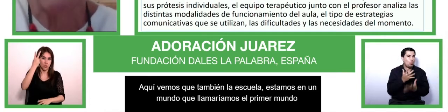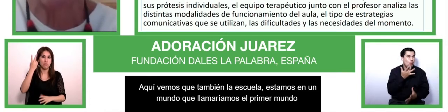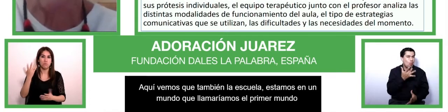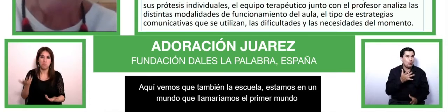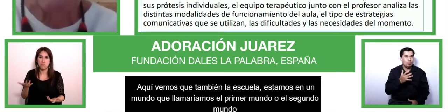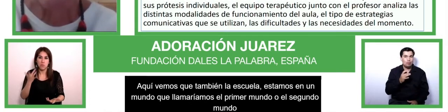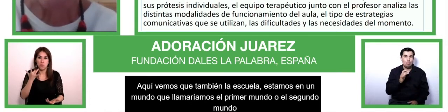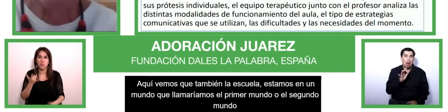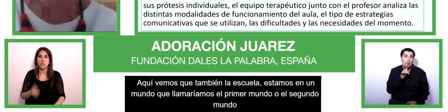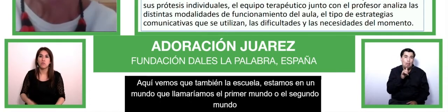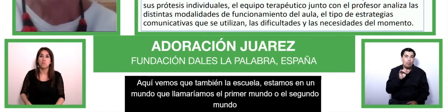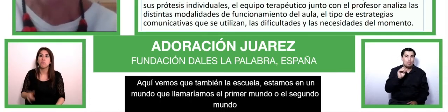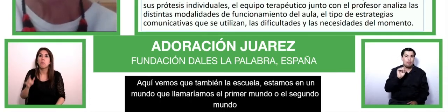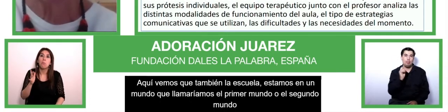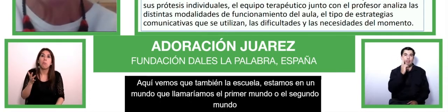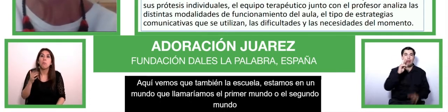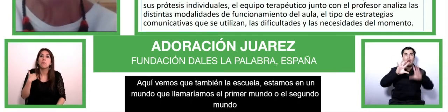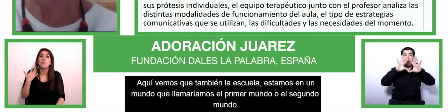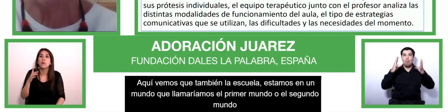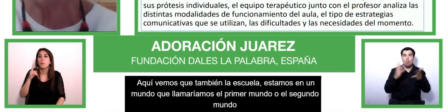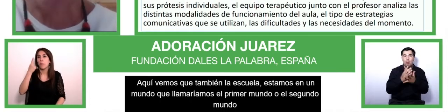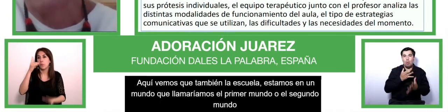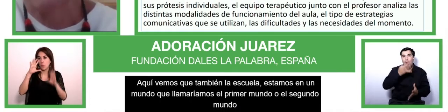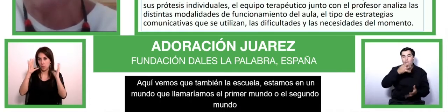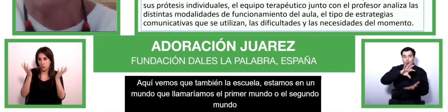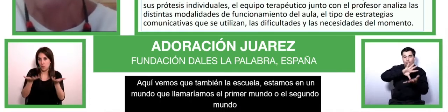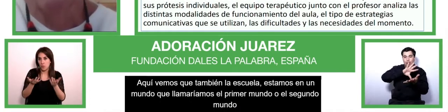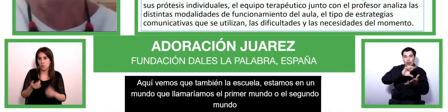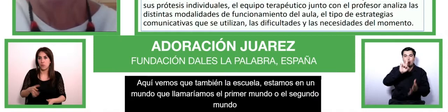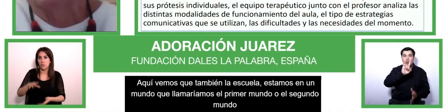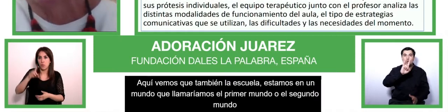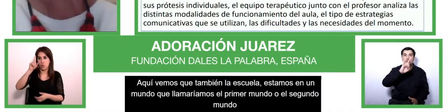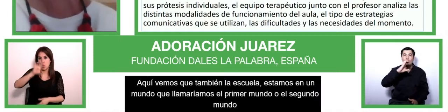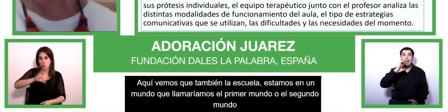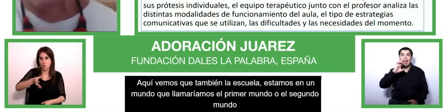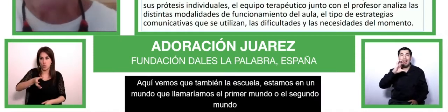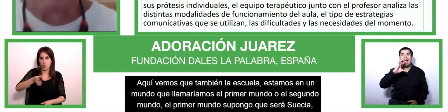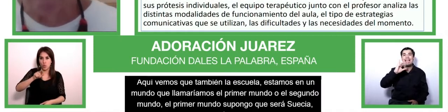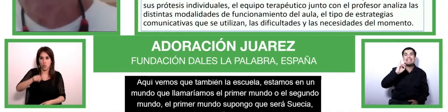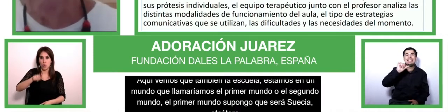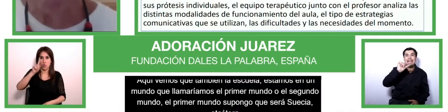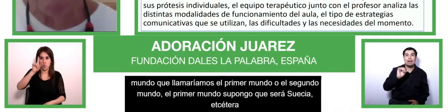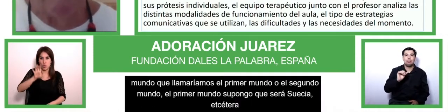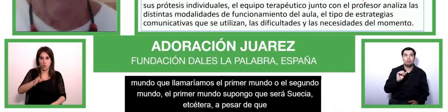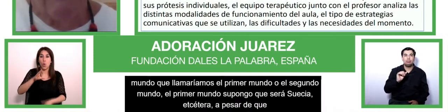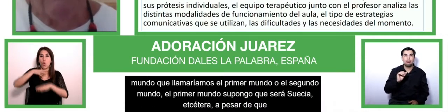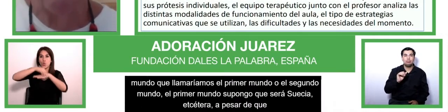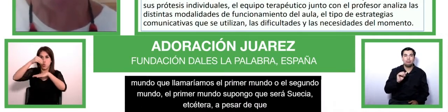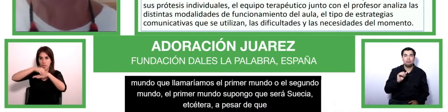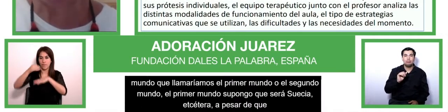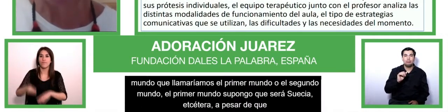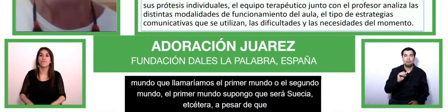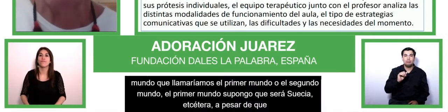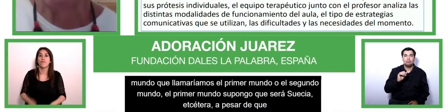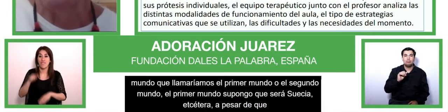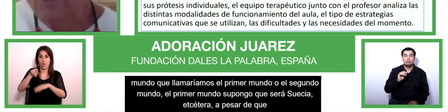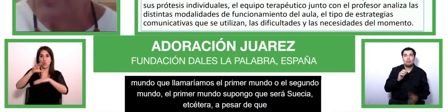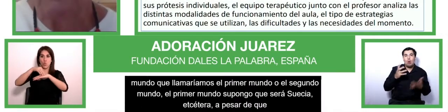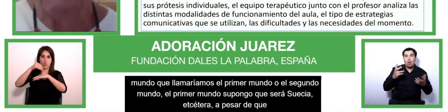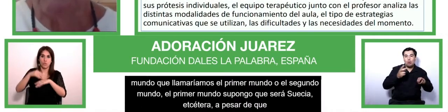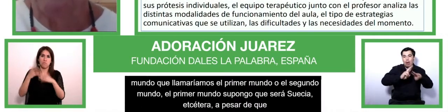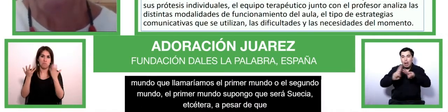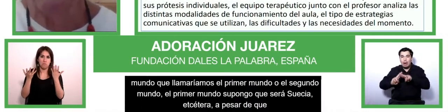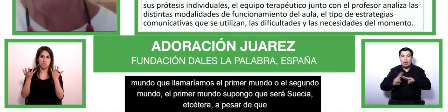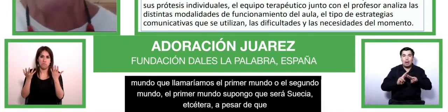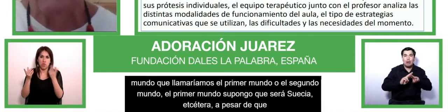supongo que será Suecia, etcétera, y a pesar de que con arreglo a nuestra ubicación somos el